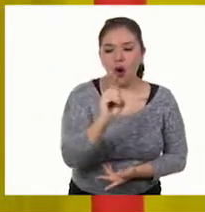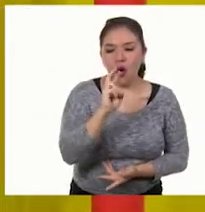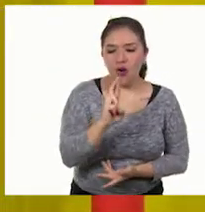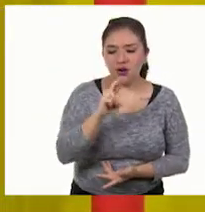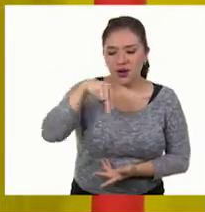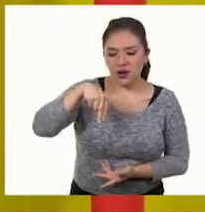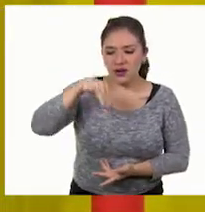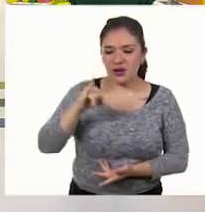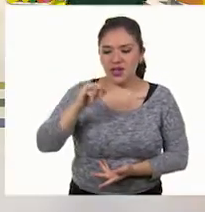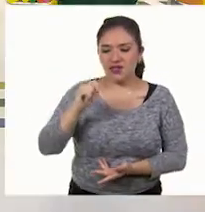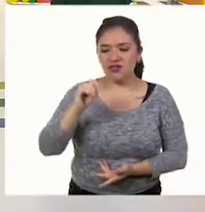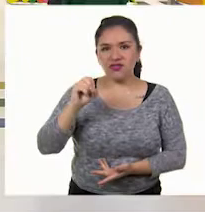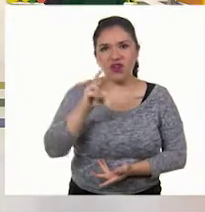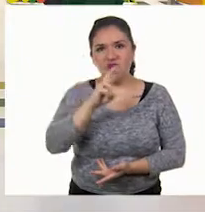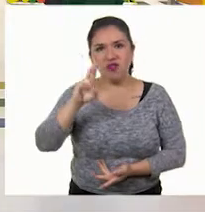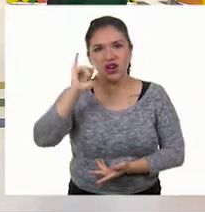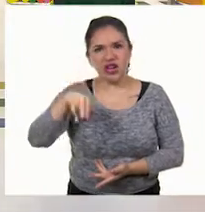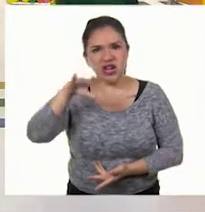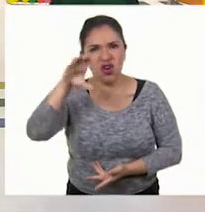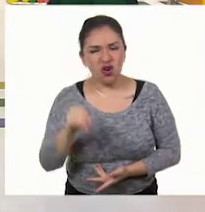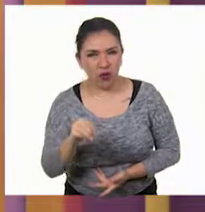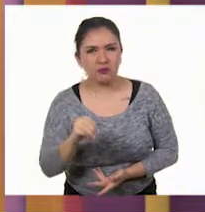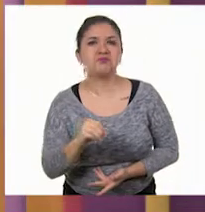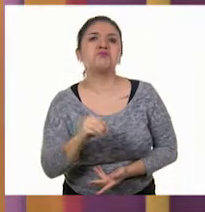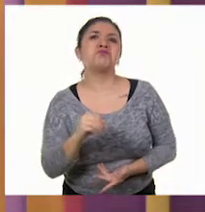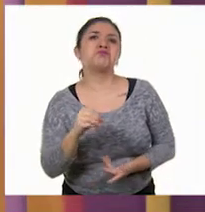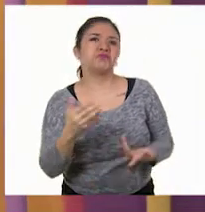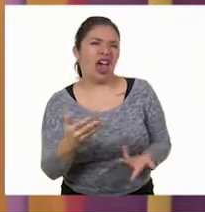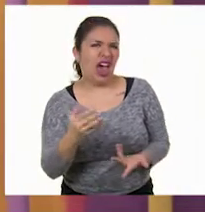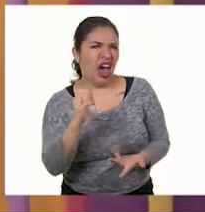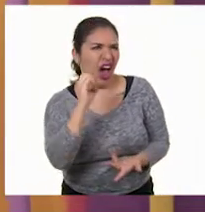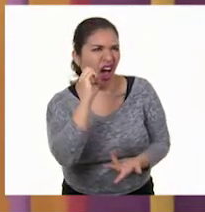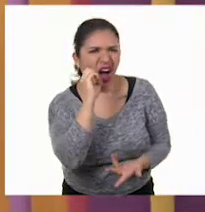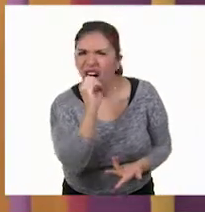ornitorrinco va con O. Yo confío en ti. ¿O qué? Sí,